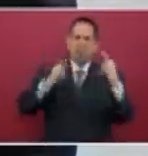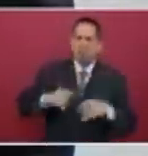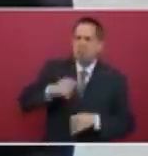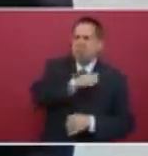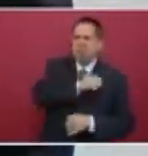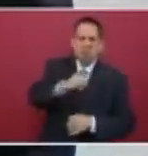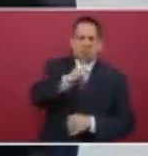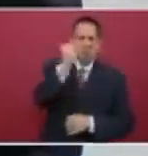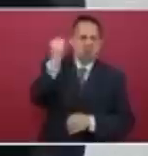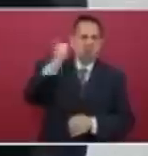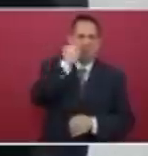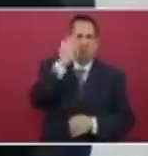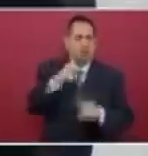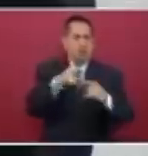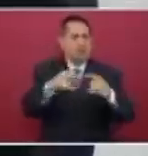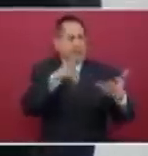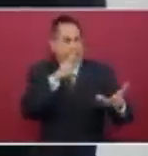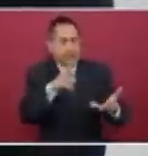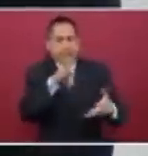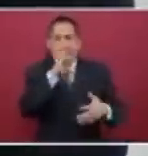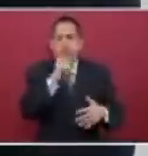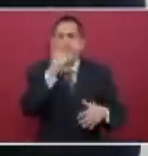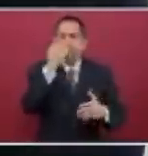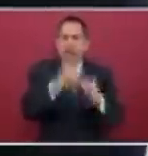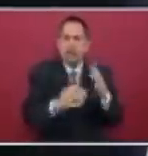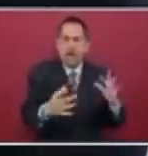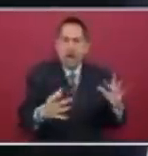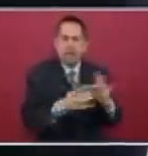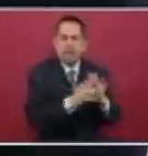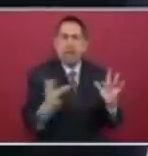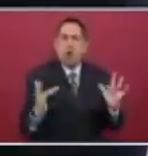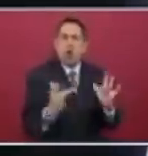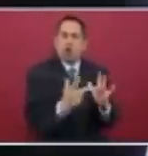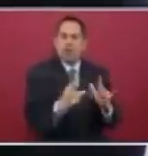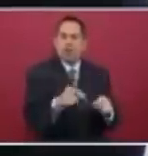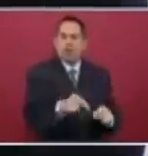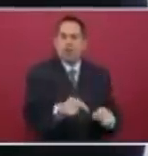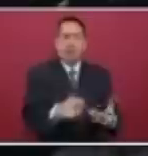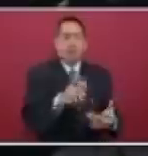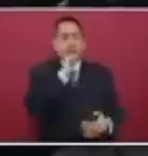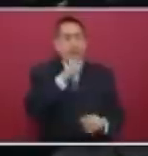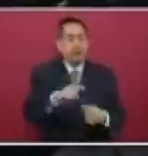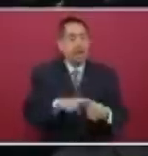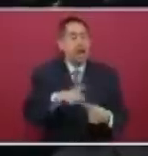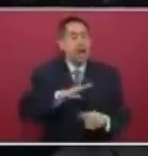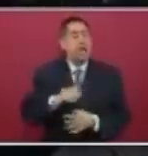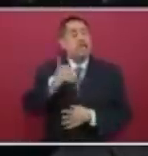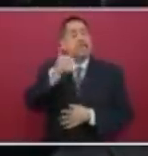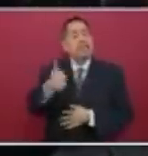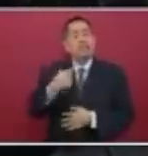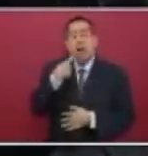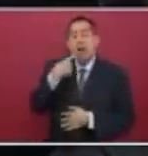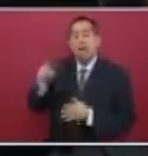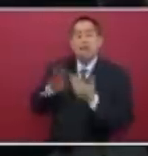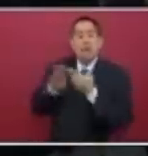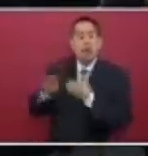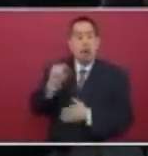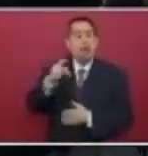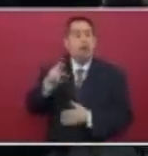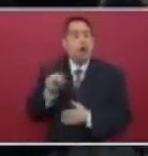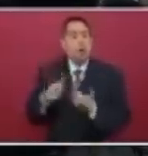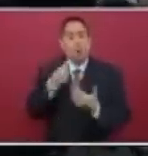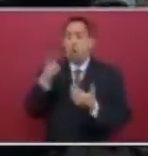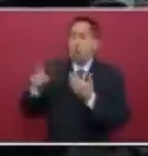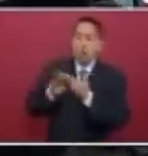la termoeléctrica otra la problemática importante de la existencia de seis amparos en contra del proyecto que han derivado